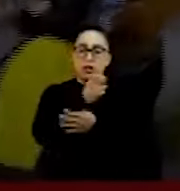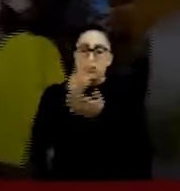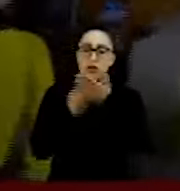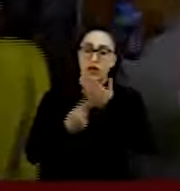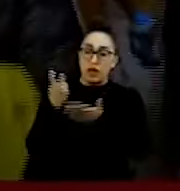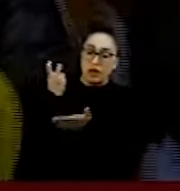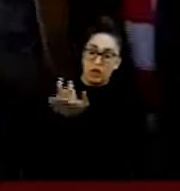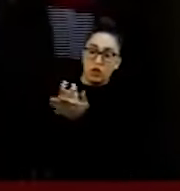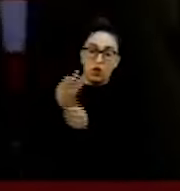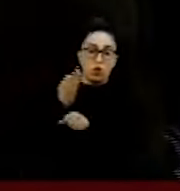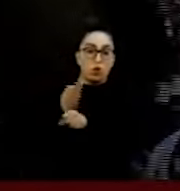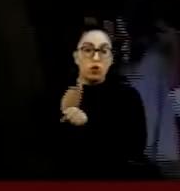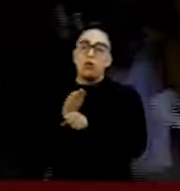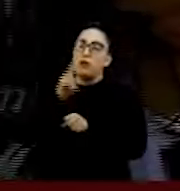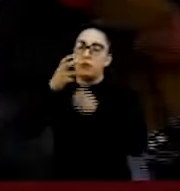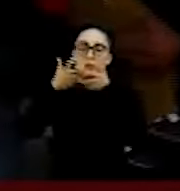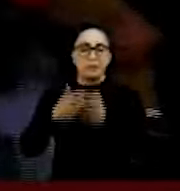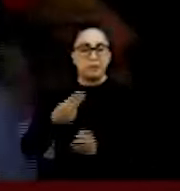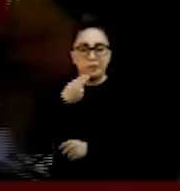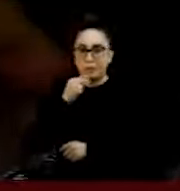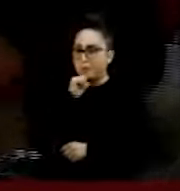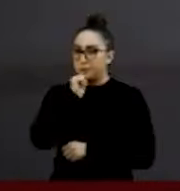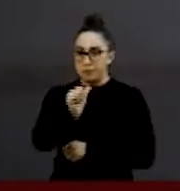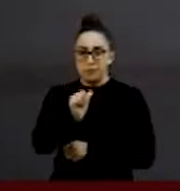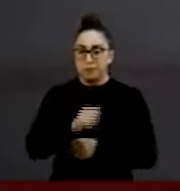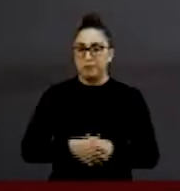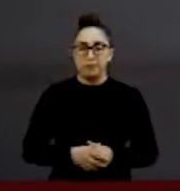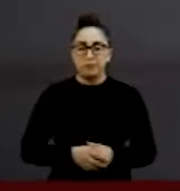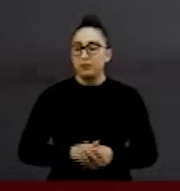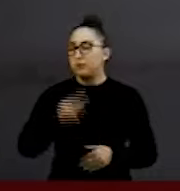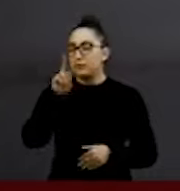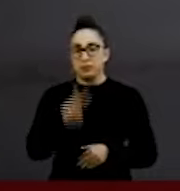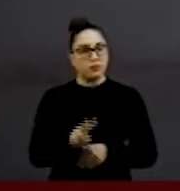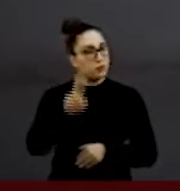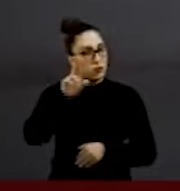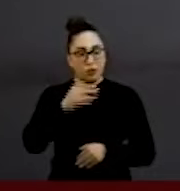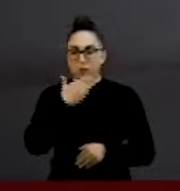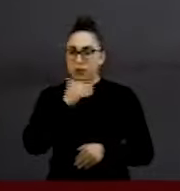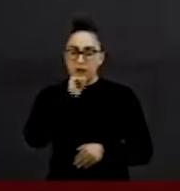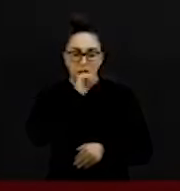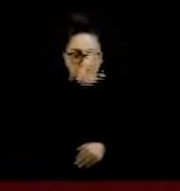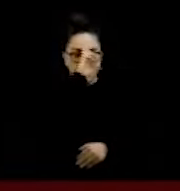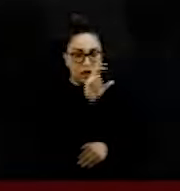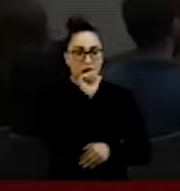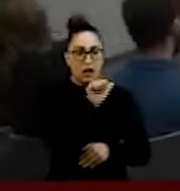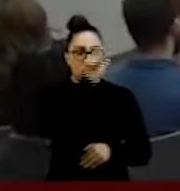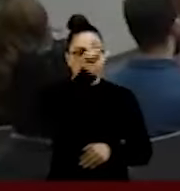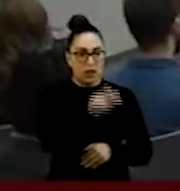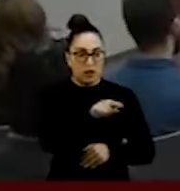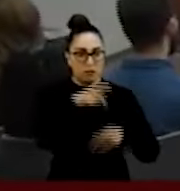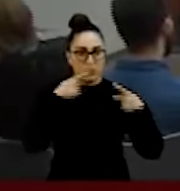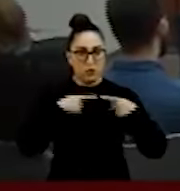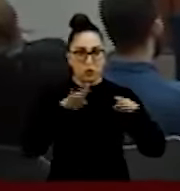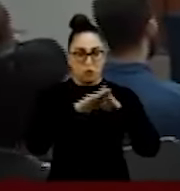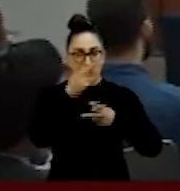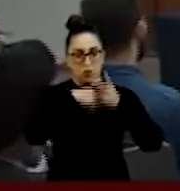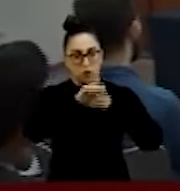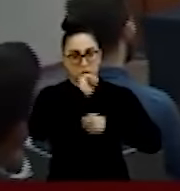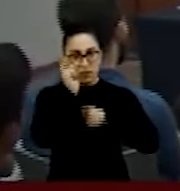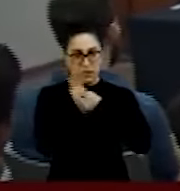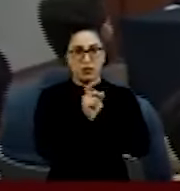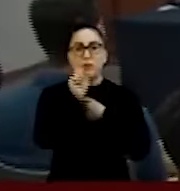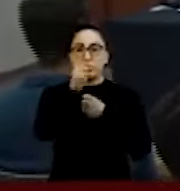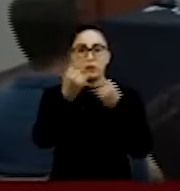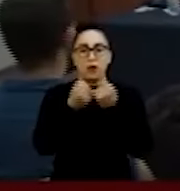no está funcionando, no está respetando los migrantes. Previamente, también